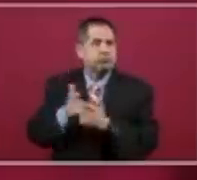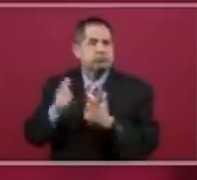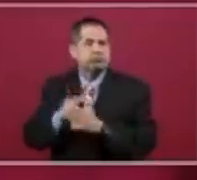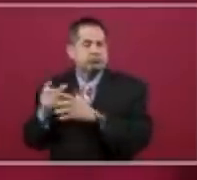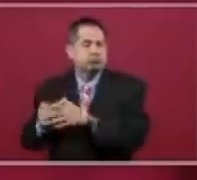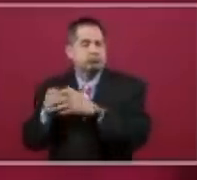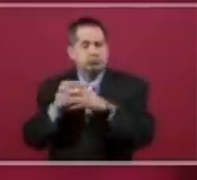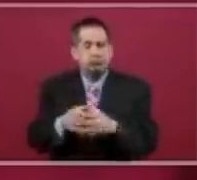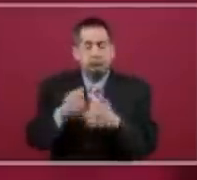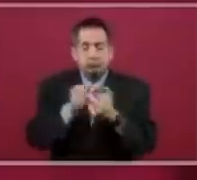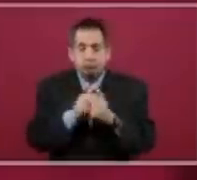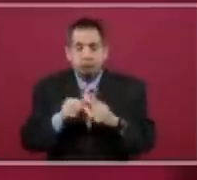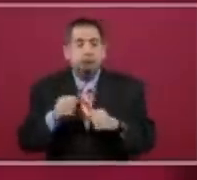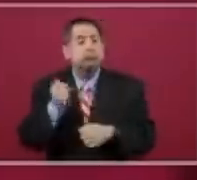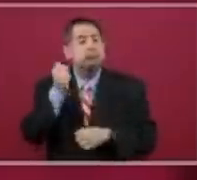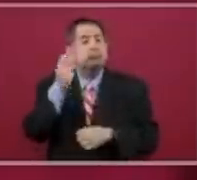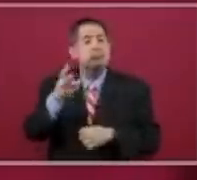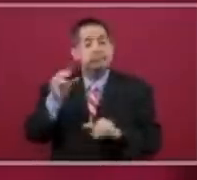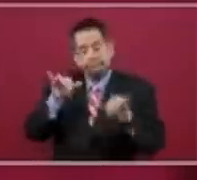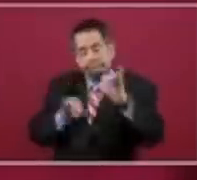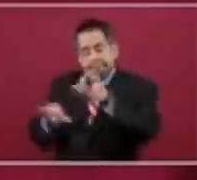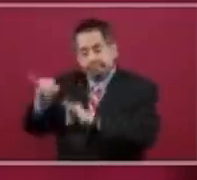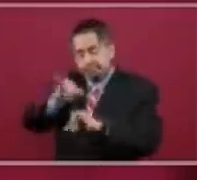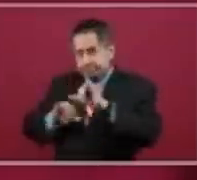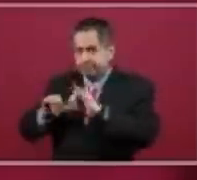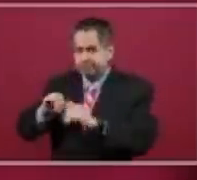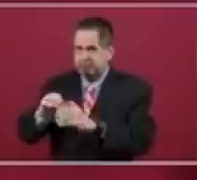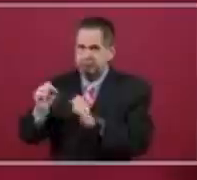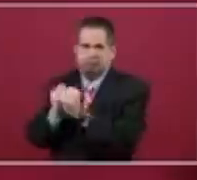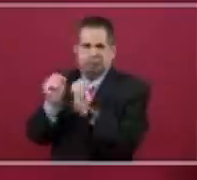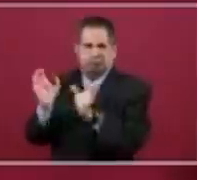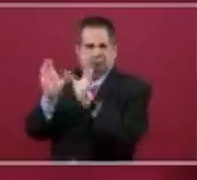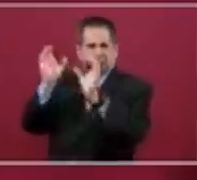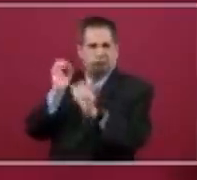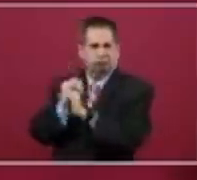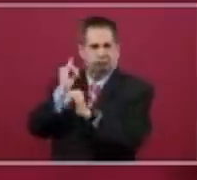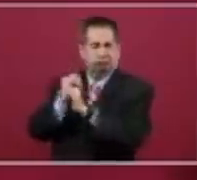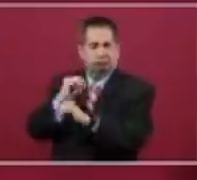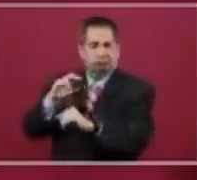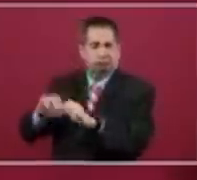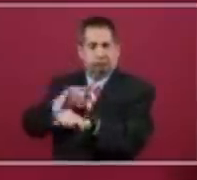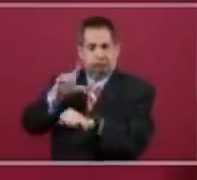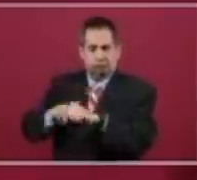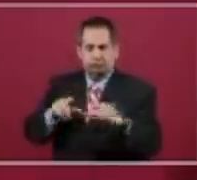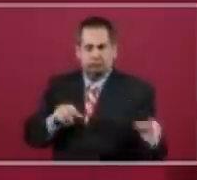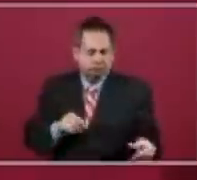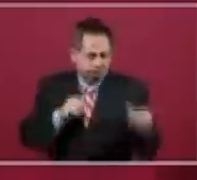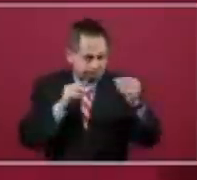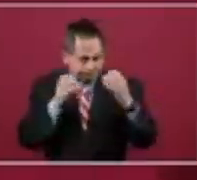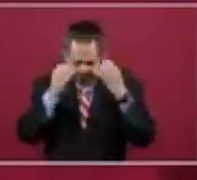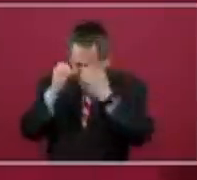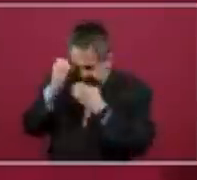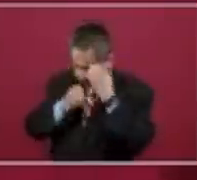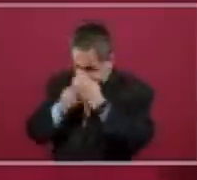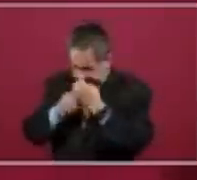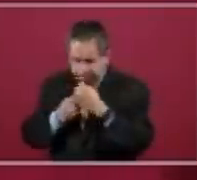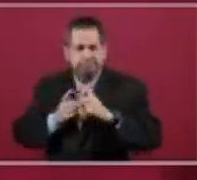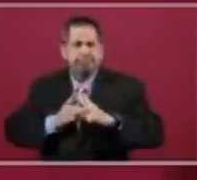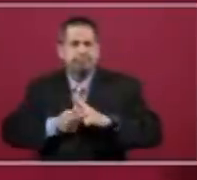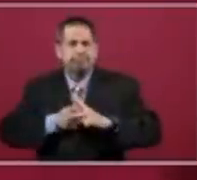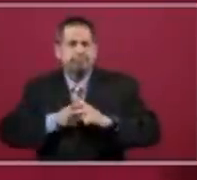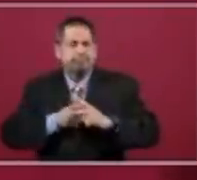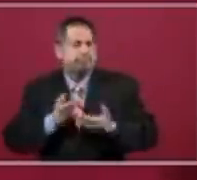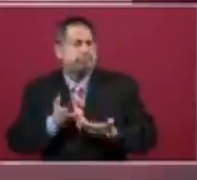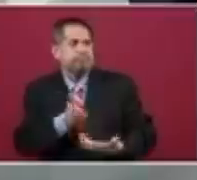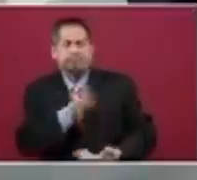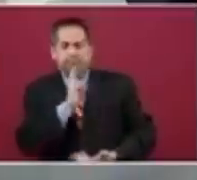mediante laboratorios, 3 laboratorios certificados a nivel nacional e internacional se tomarán los valores. En general, ellos opinan